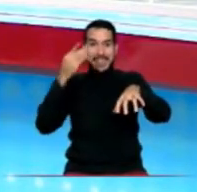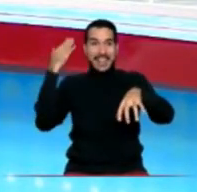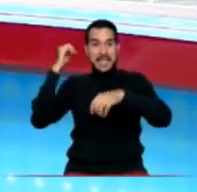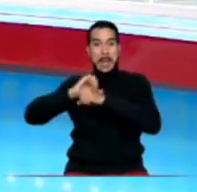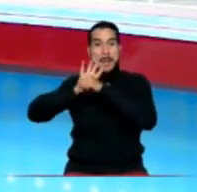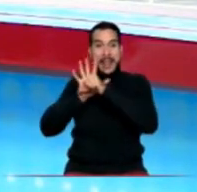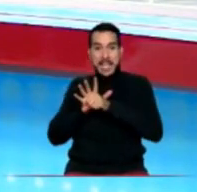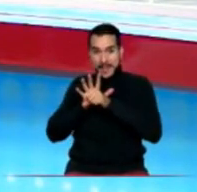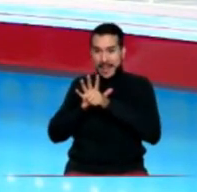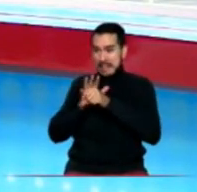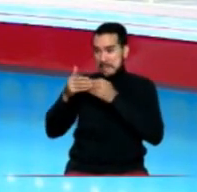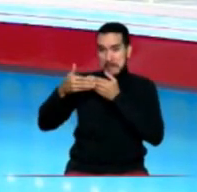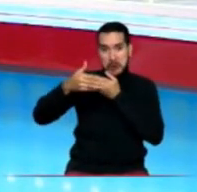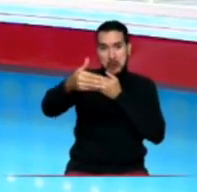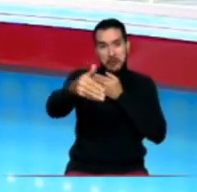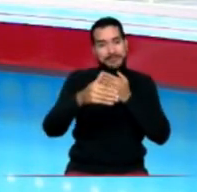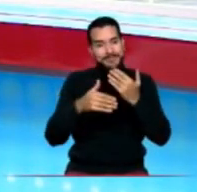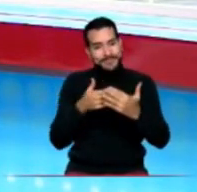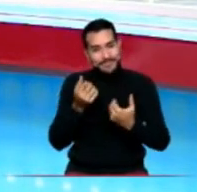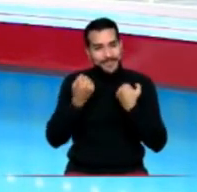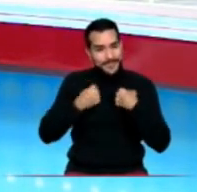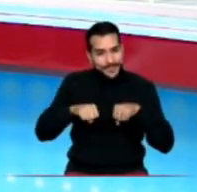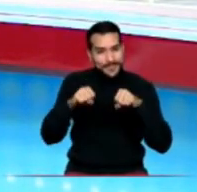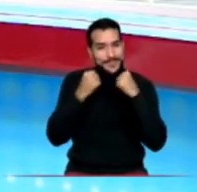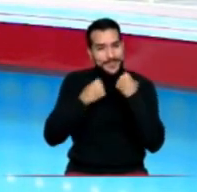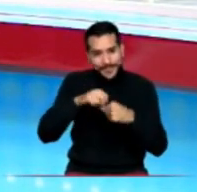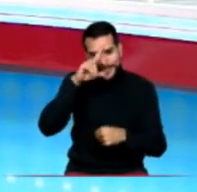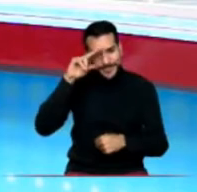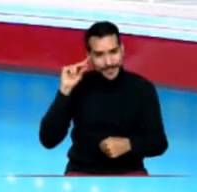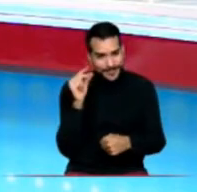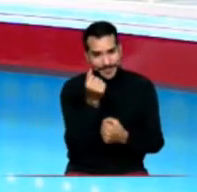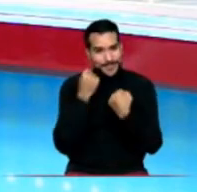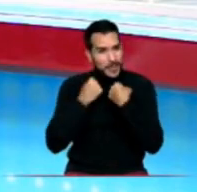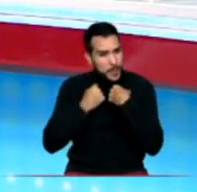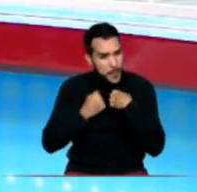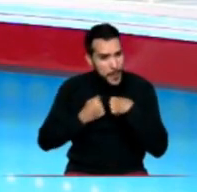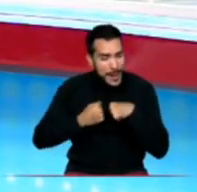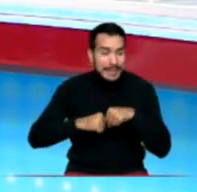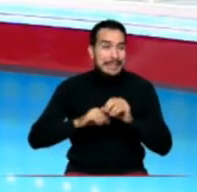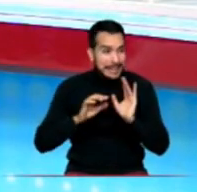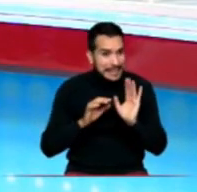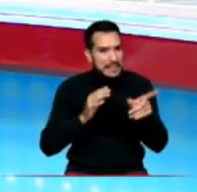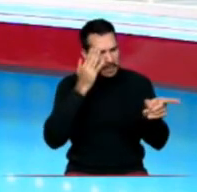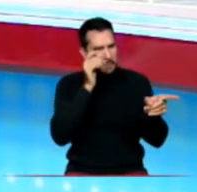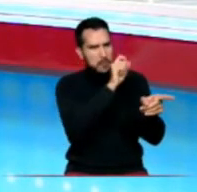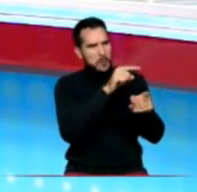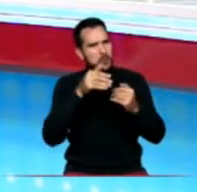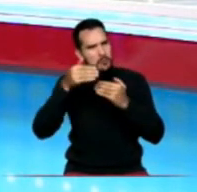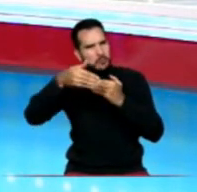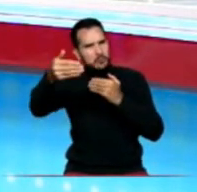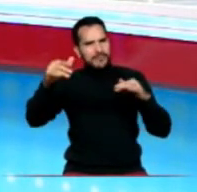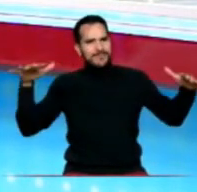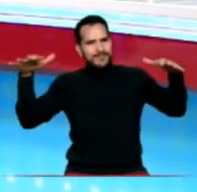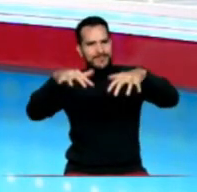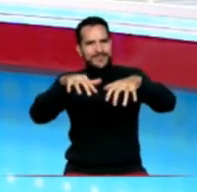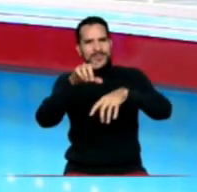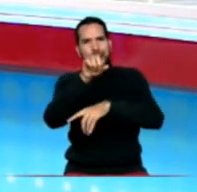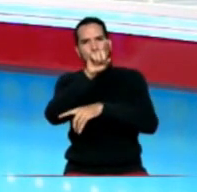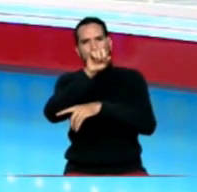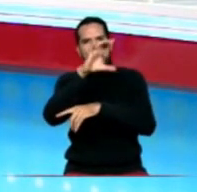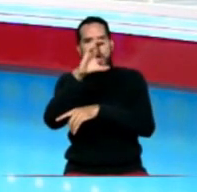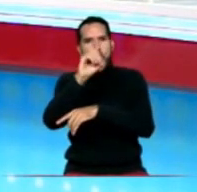por ejemplo, con la COP16, que promete ser un evento dinamizador de la economía. La ciudad además dispone de 17